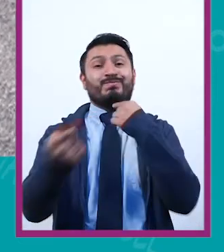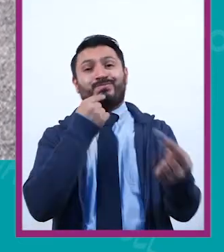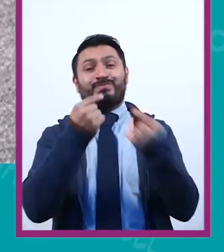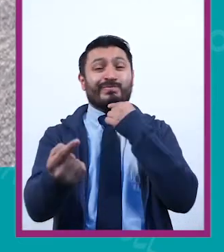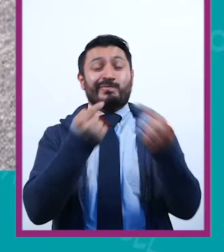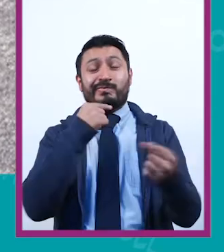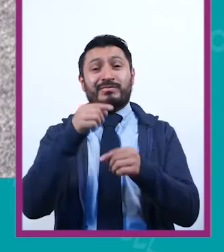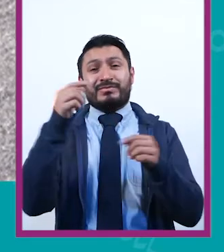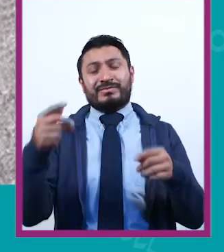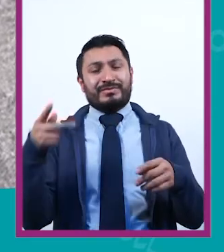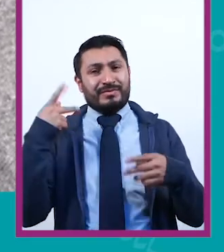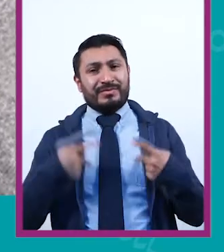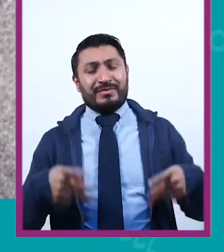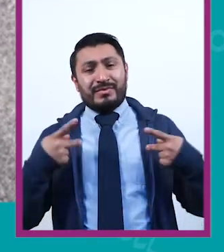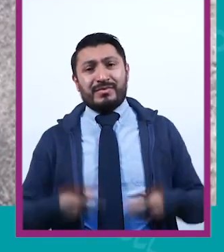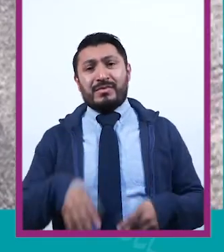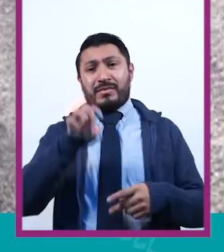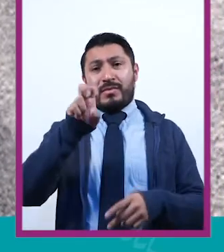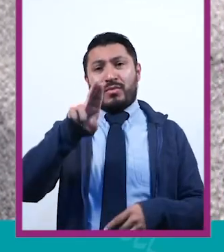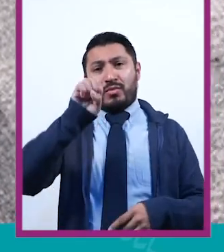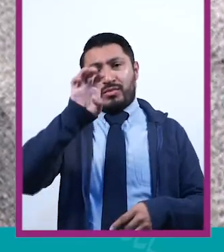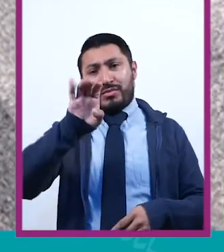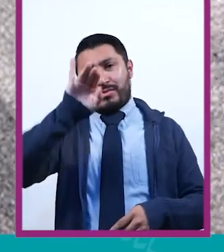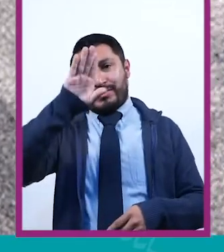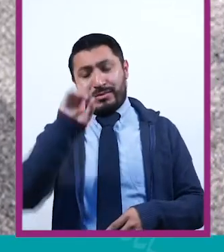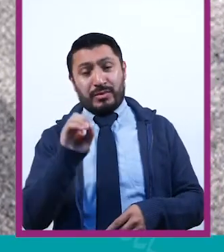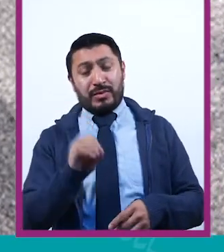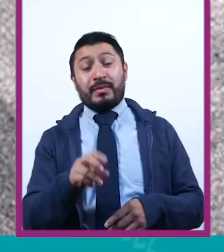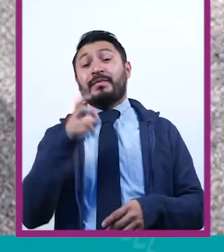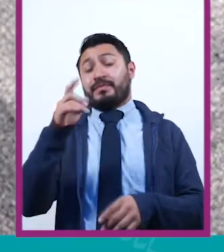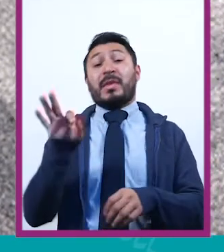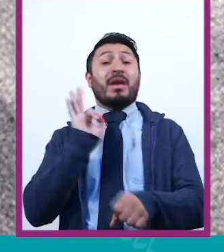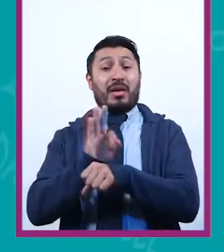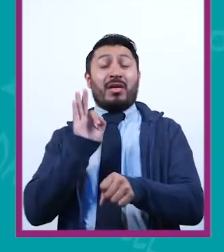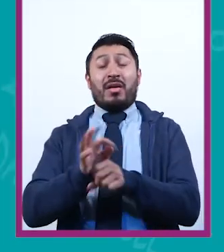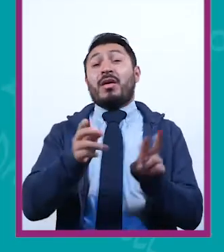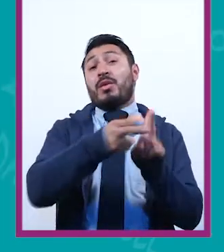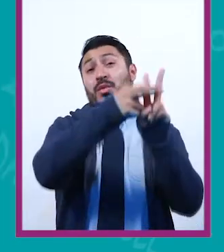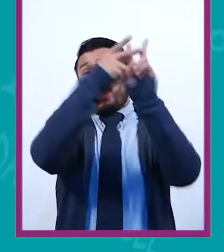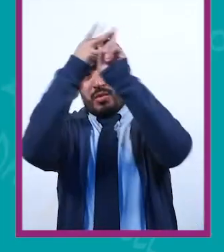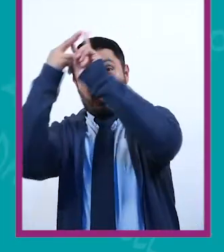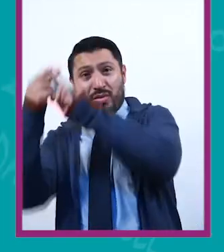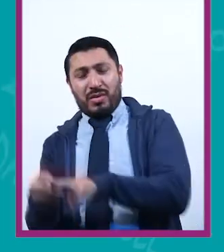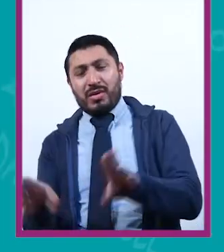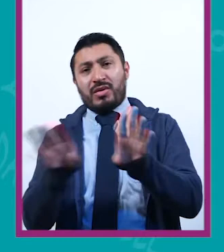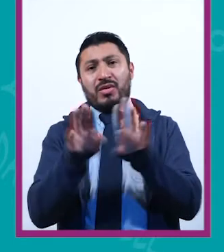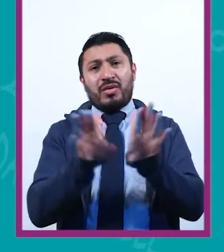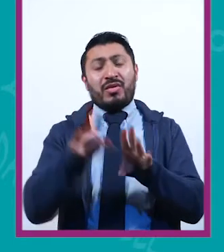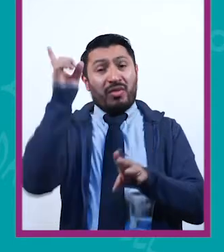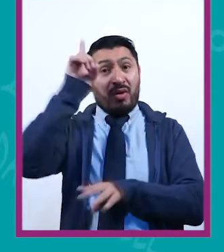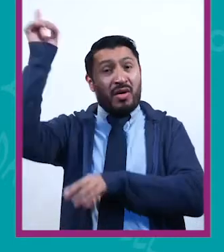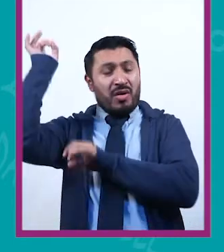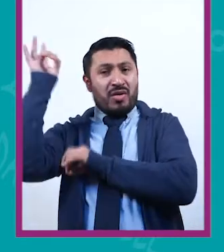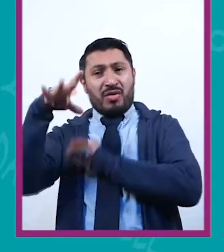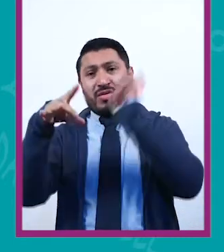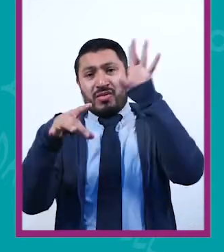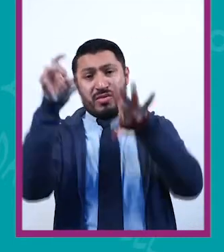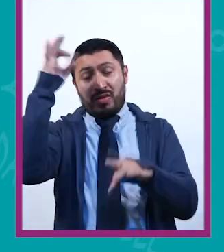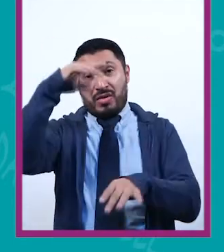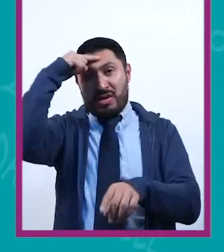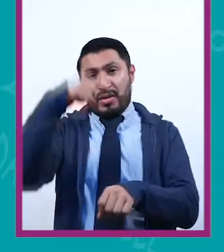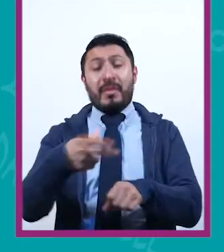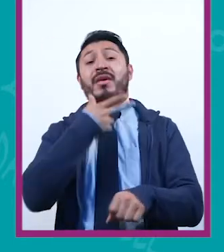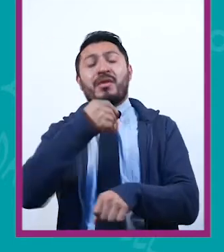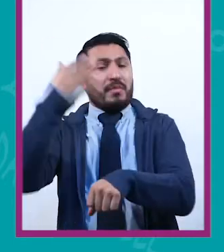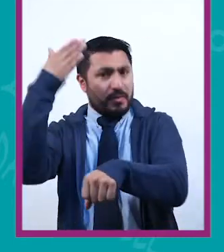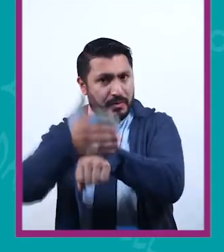larga disputa con el jesuita Eusebio Francisco Quino, quien defendía que los cometas eran enviados por Dios